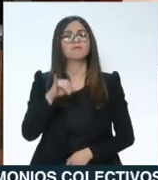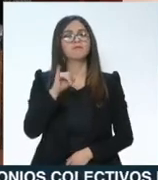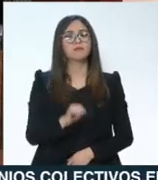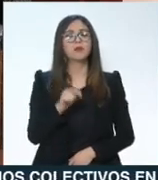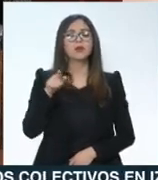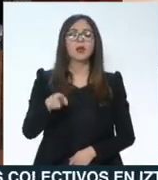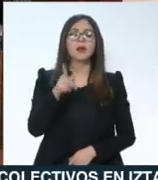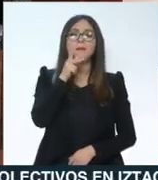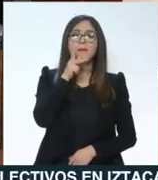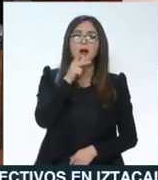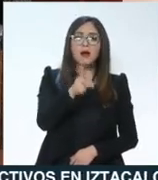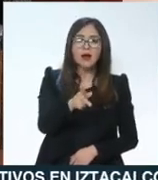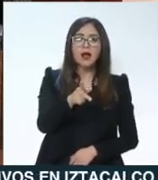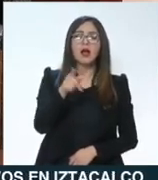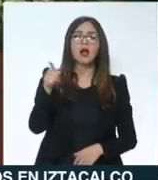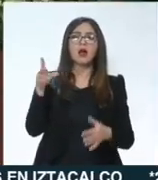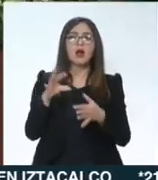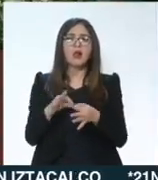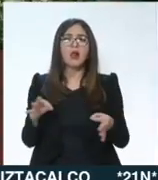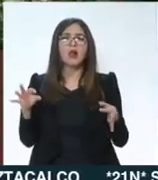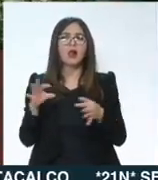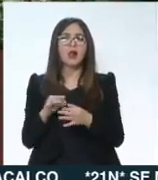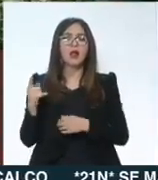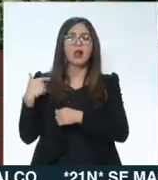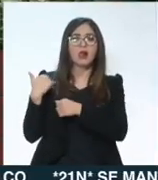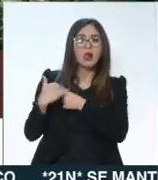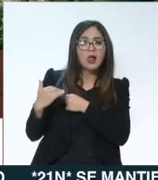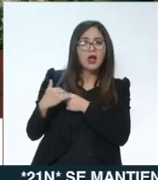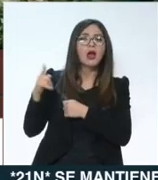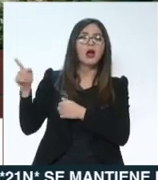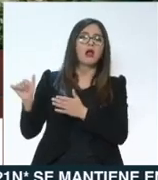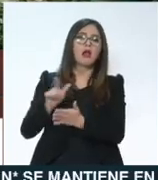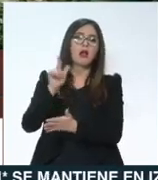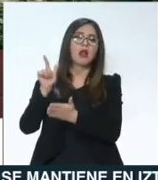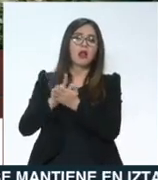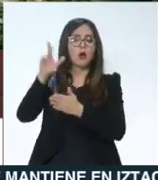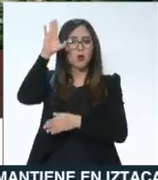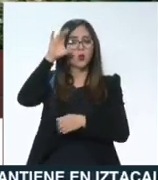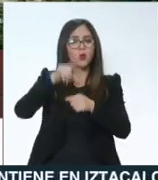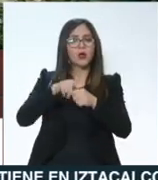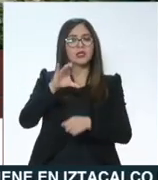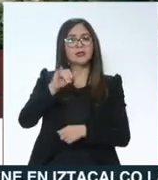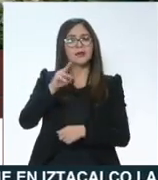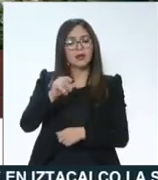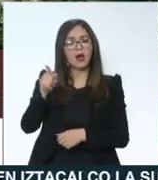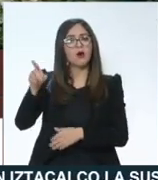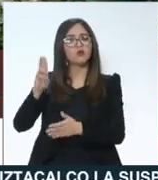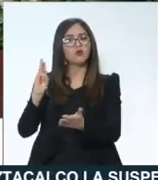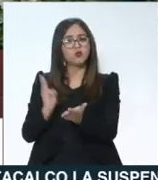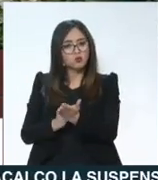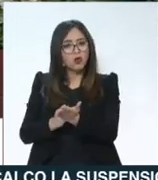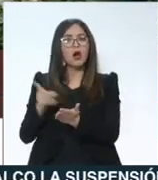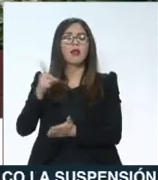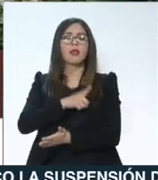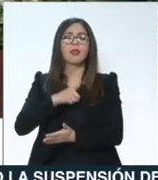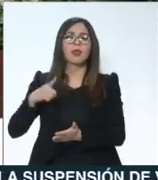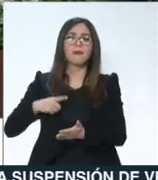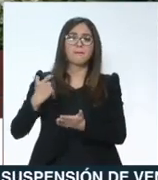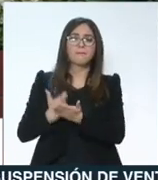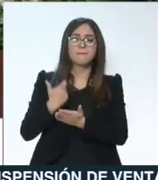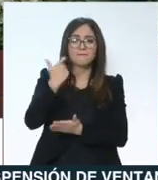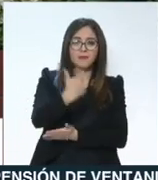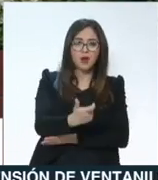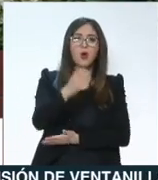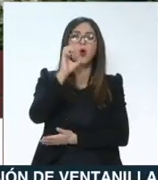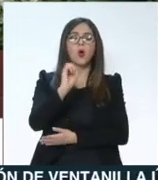específico son una falta administrativa y son sancionadas por la Ley de Cultura Cívica, ¿no? A través de una sanción económica o bien de